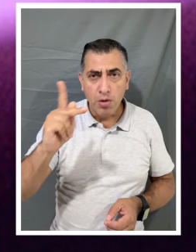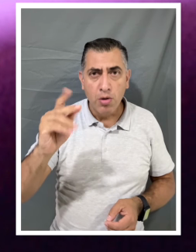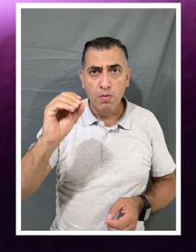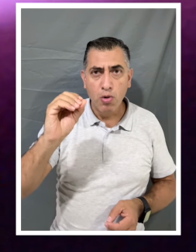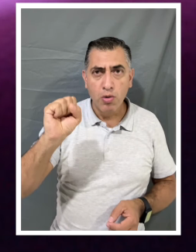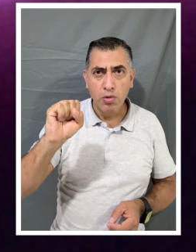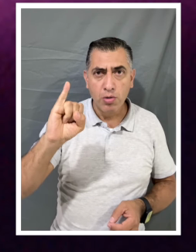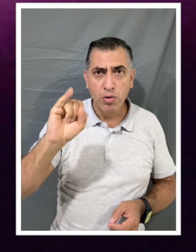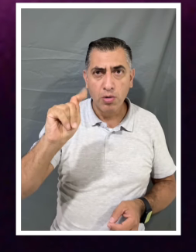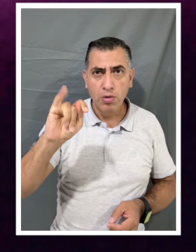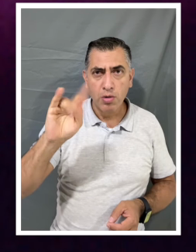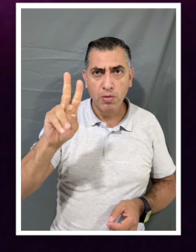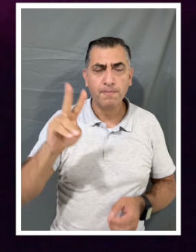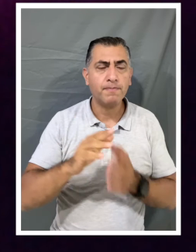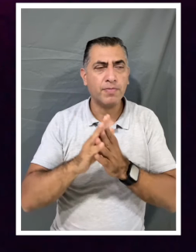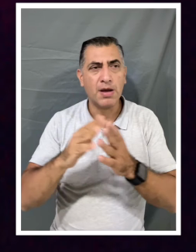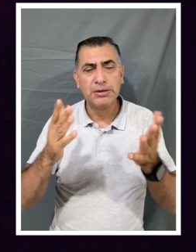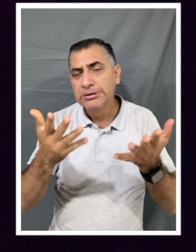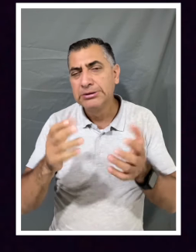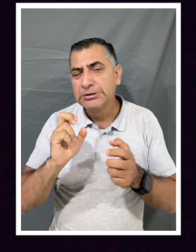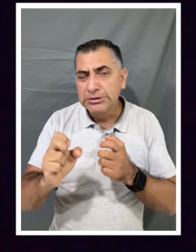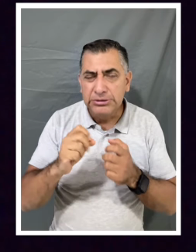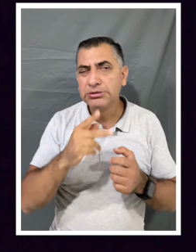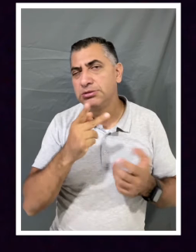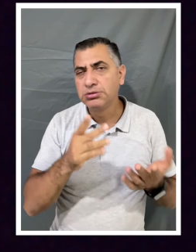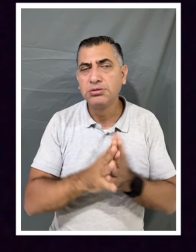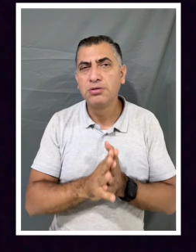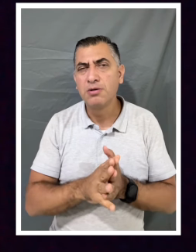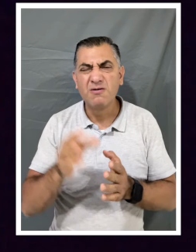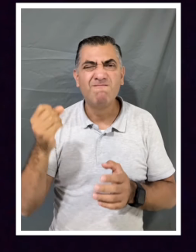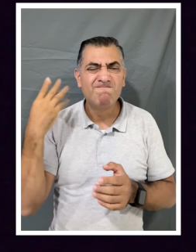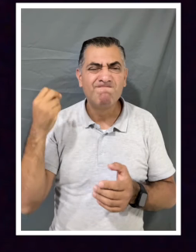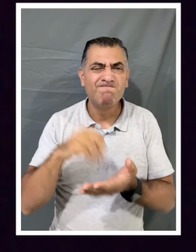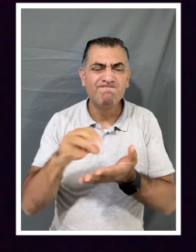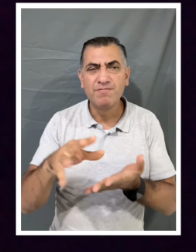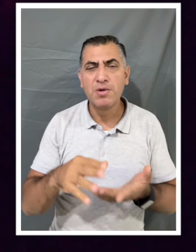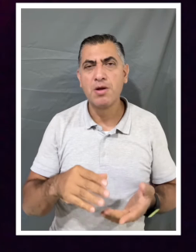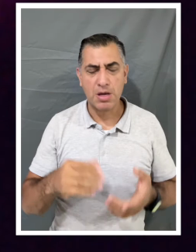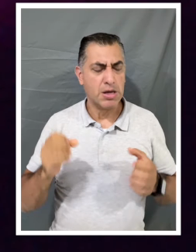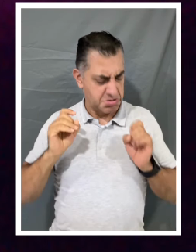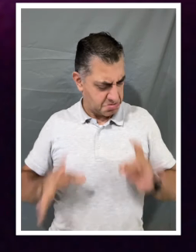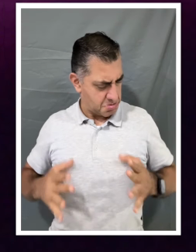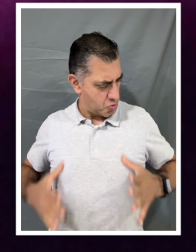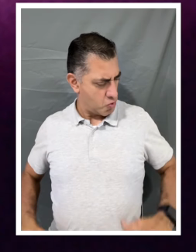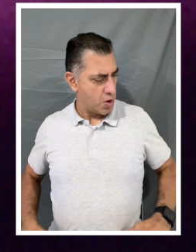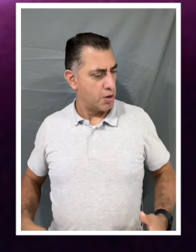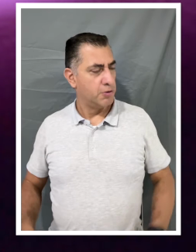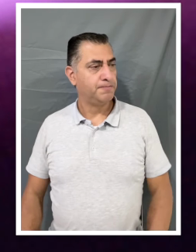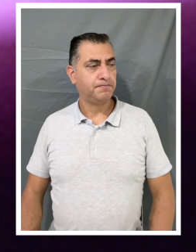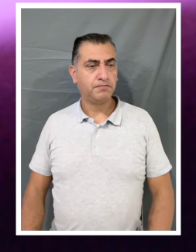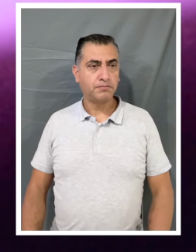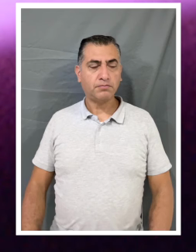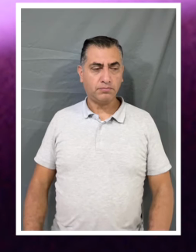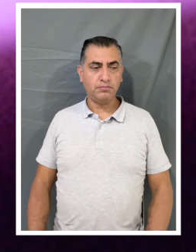este movimiento Es bueno o sea en realidad creo que tiene un mensaje bueno y y habla como de aceptar tu cuerpo porque sí si si somos